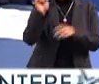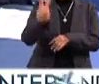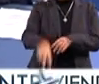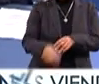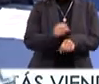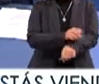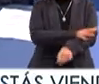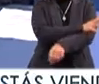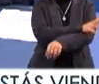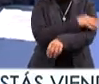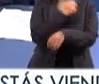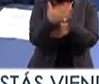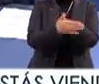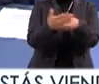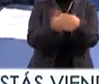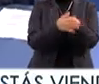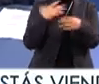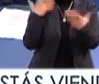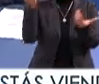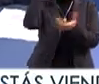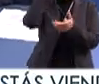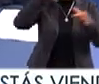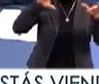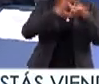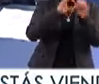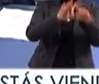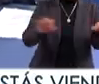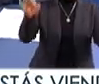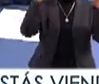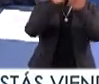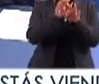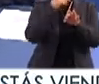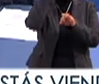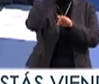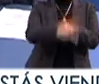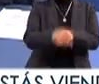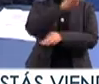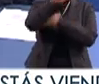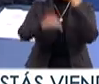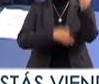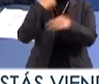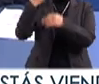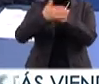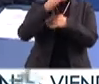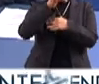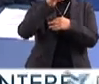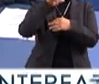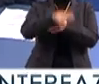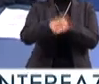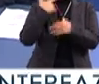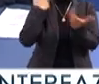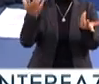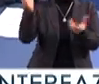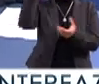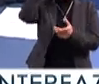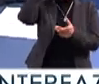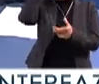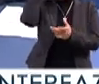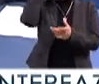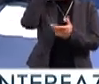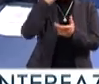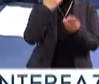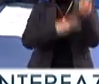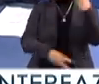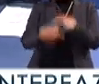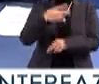verdaderamente emociona mucho por juntar estas culturas tan importantes, la mexicana y todo lo que trae la fil y por supuesto la cultura india. y pues le